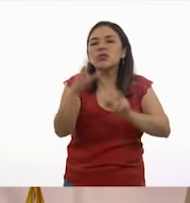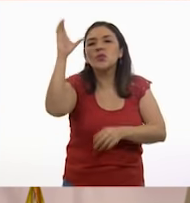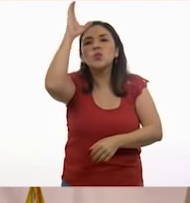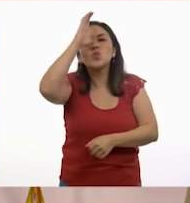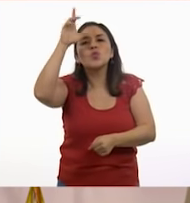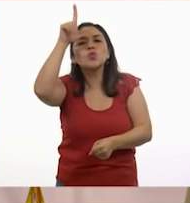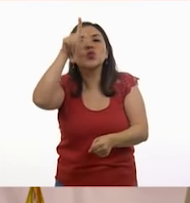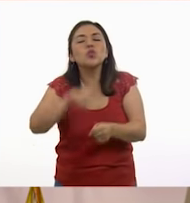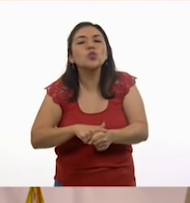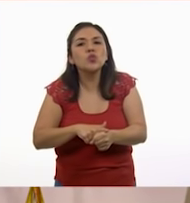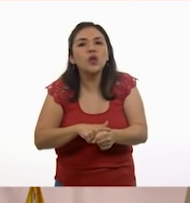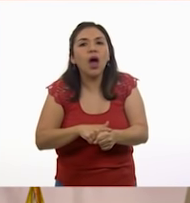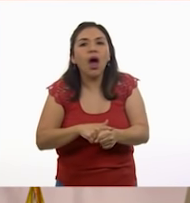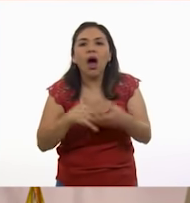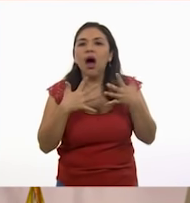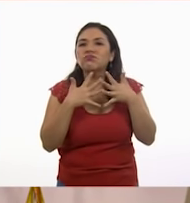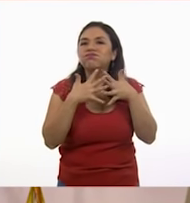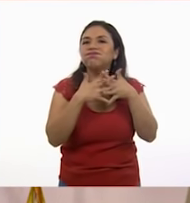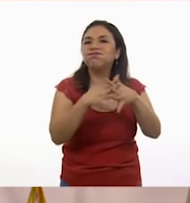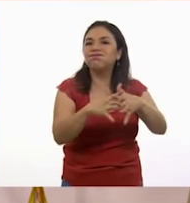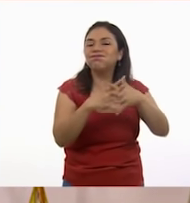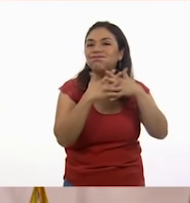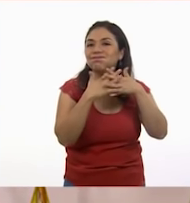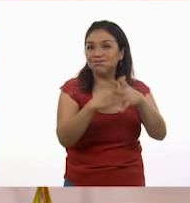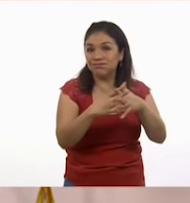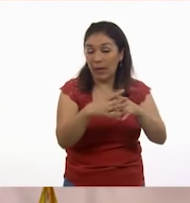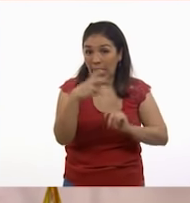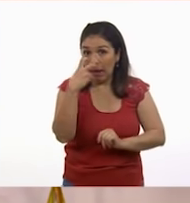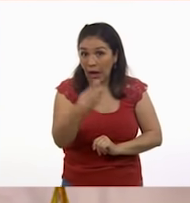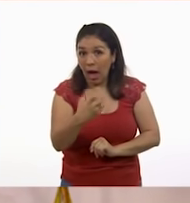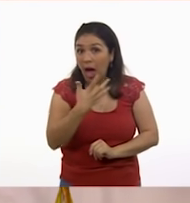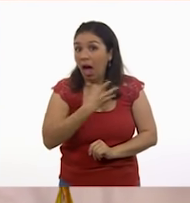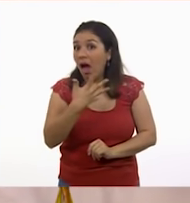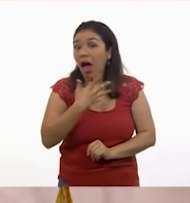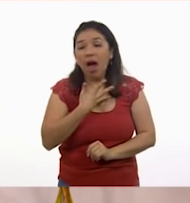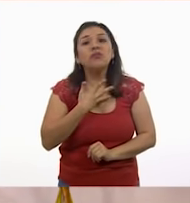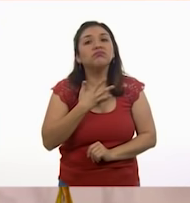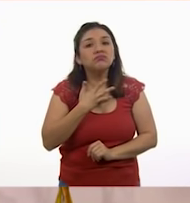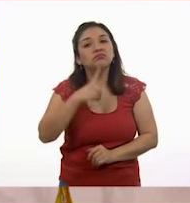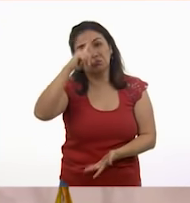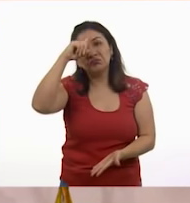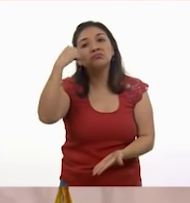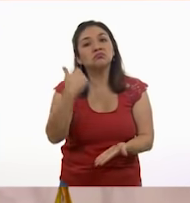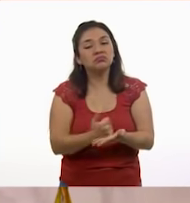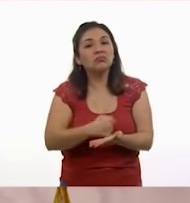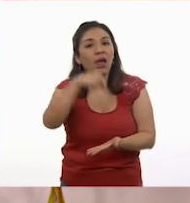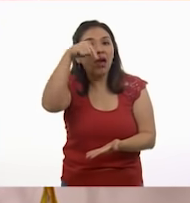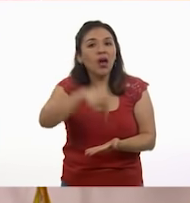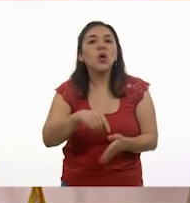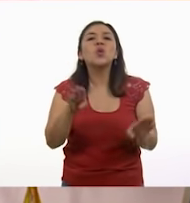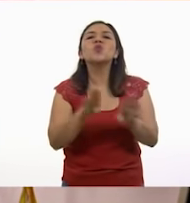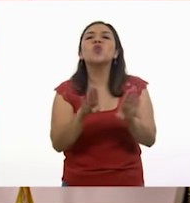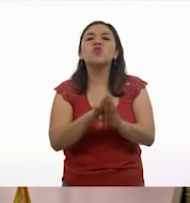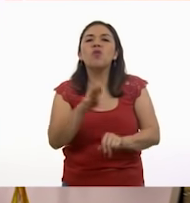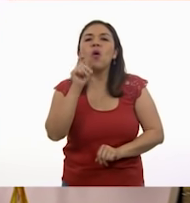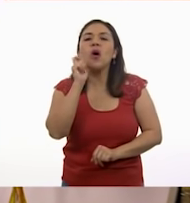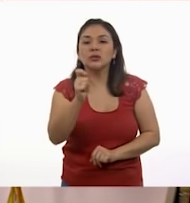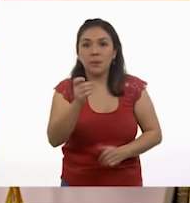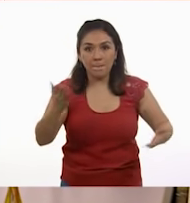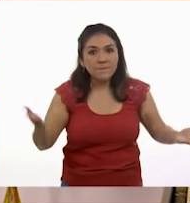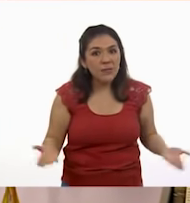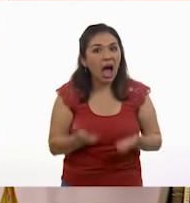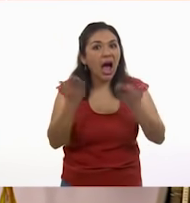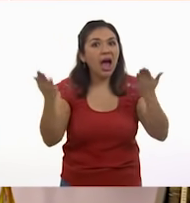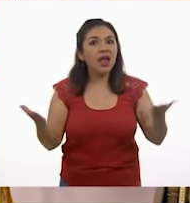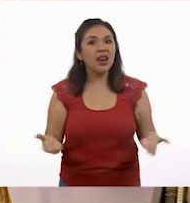quedaron aquí en nuestro país entonces nos dejaron una huella y una esencia como lo es en la danza